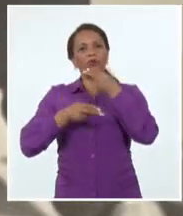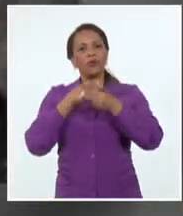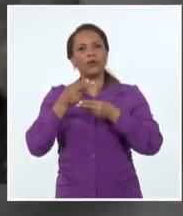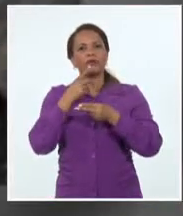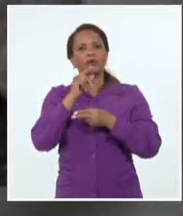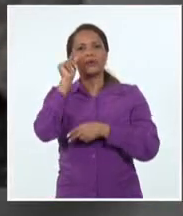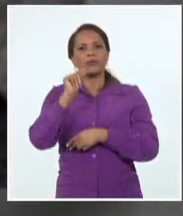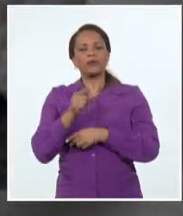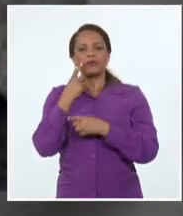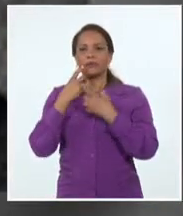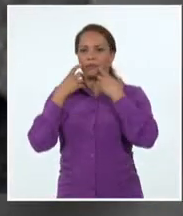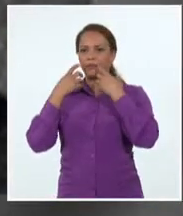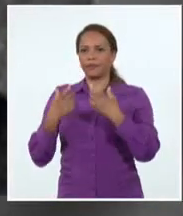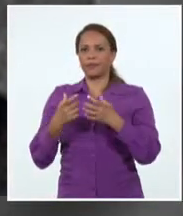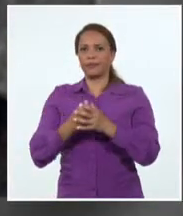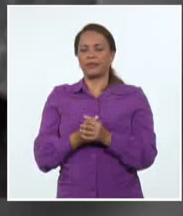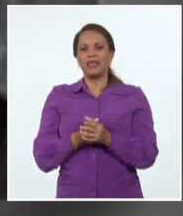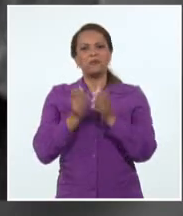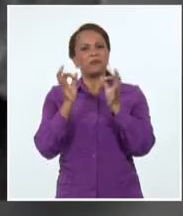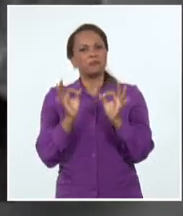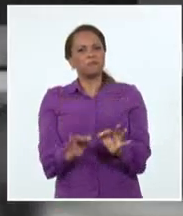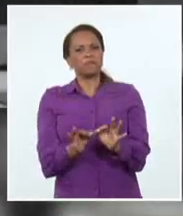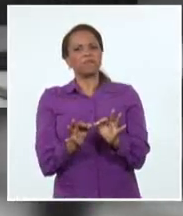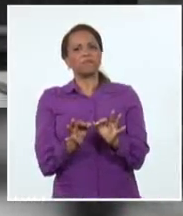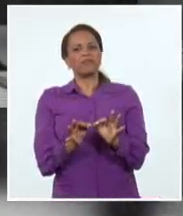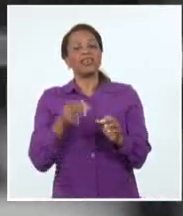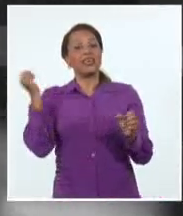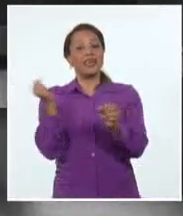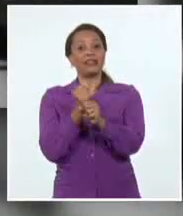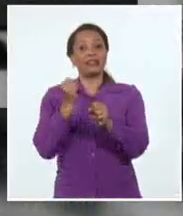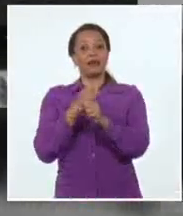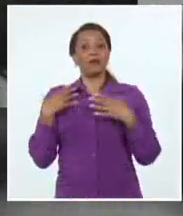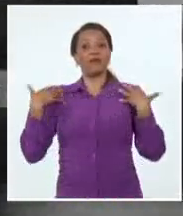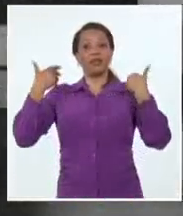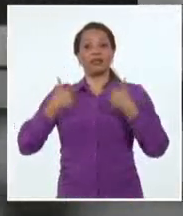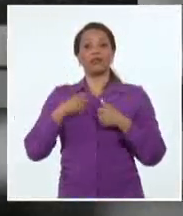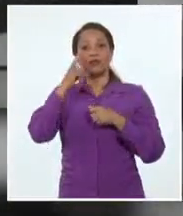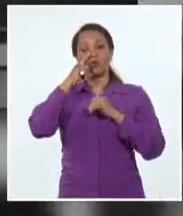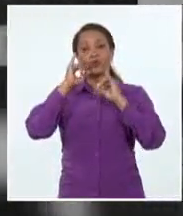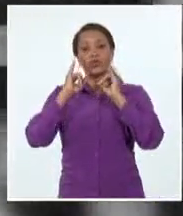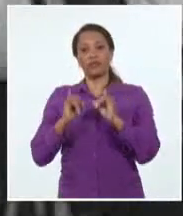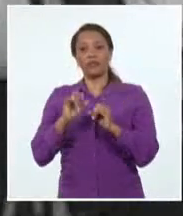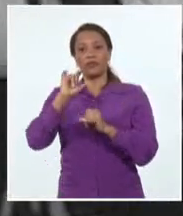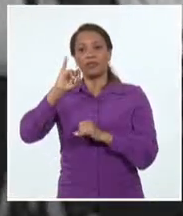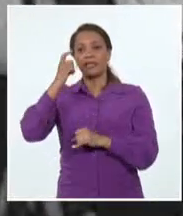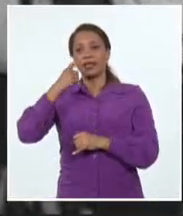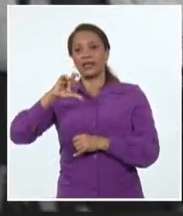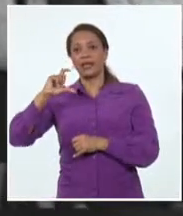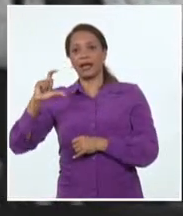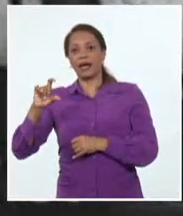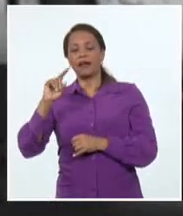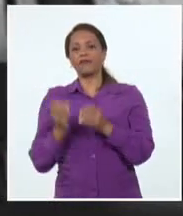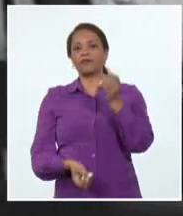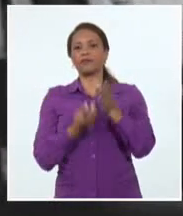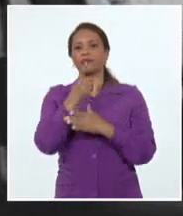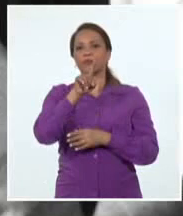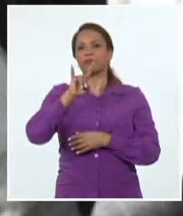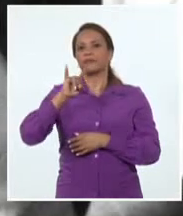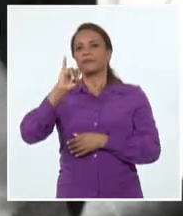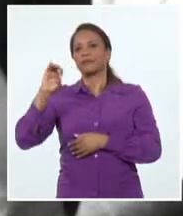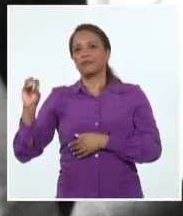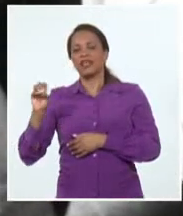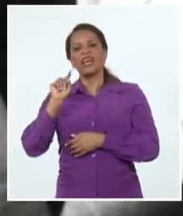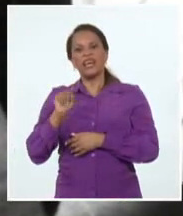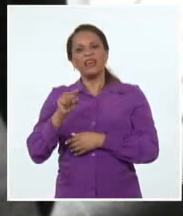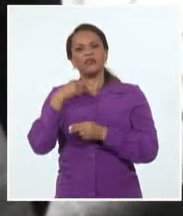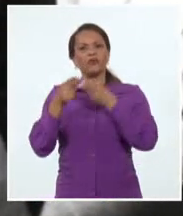Referente universal, pero definitivamente su labor como director del noticiero UK latinoamericano, fundado en 1960, lo